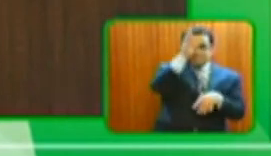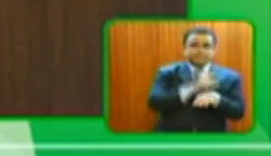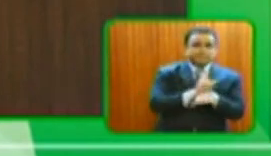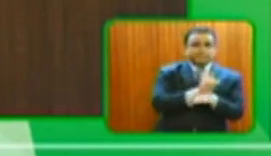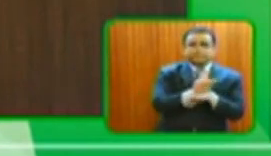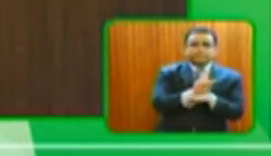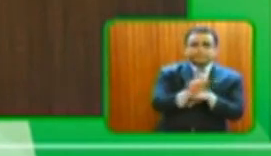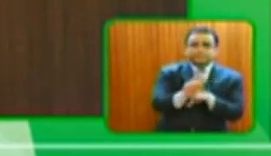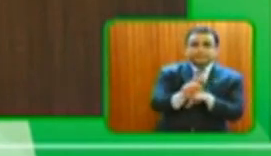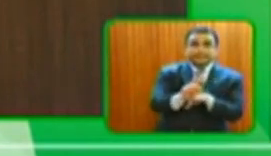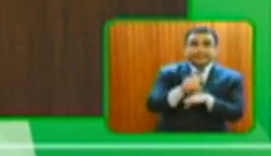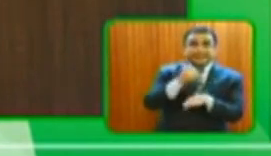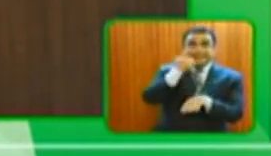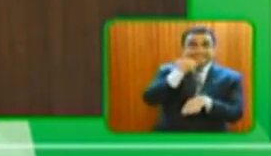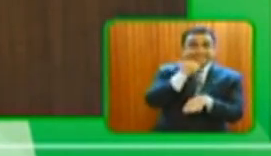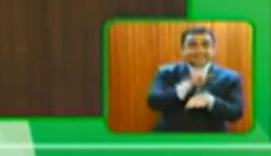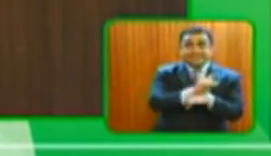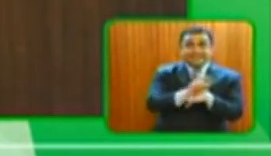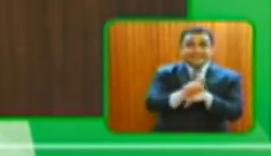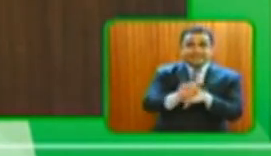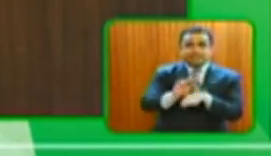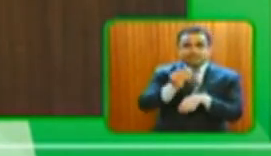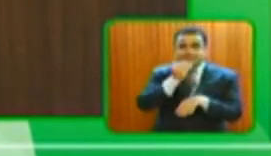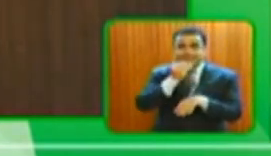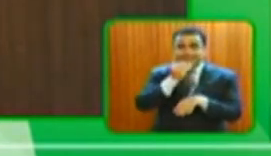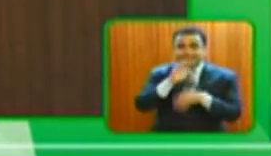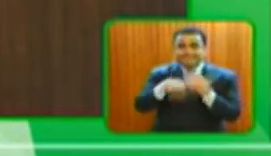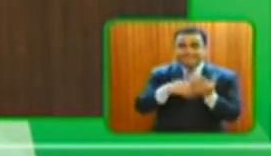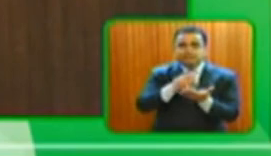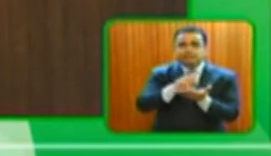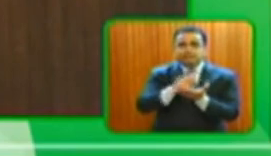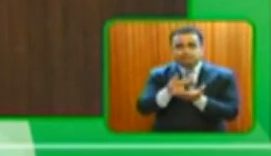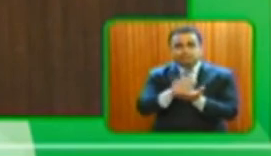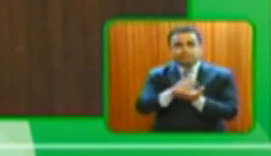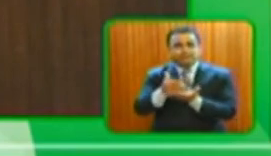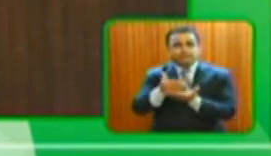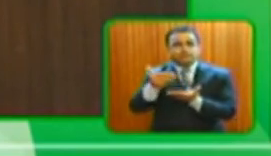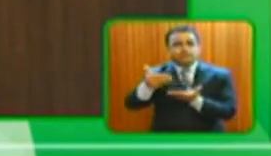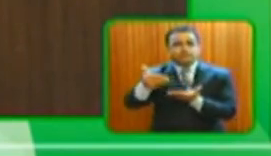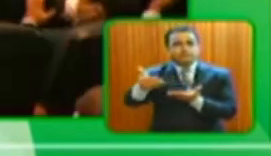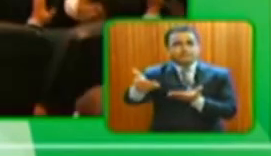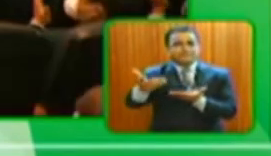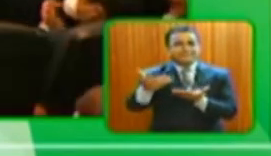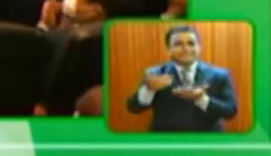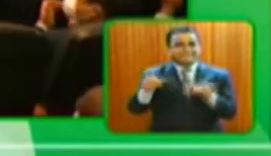seco y agrio, muerde y muere descalzo. Muchas gracias.